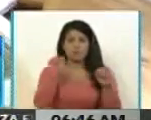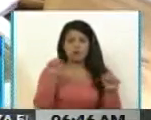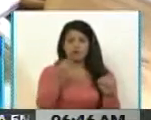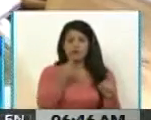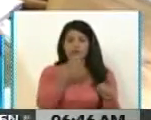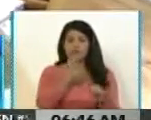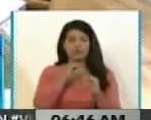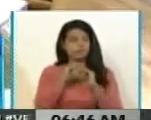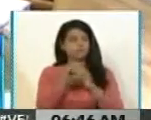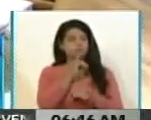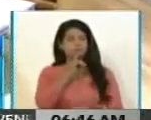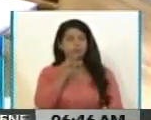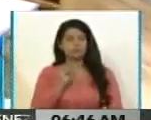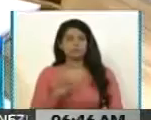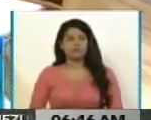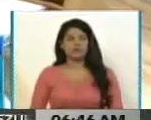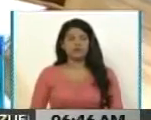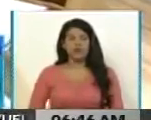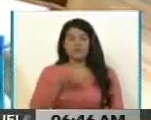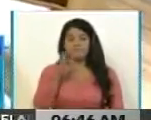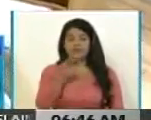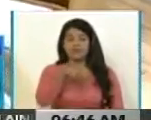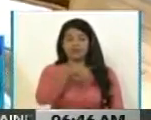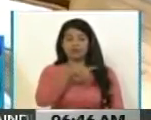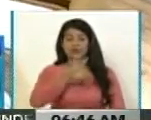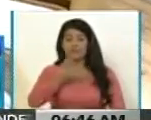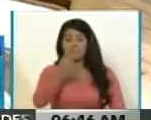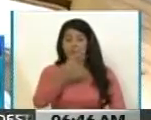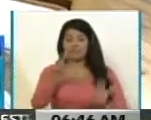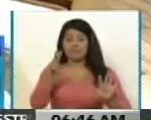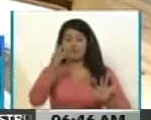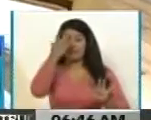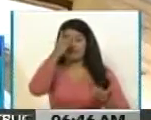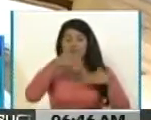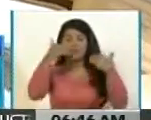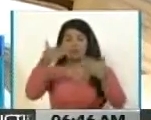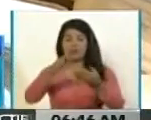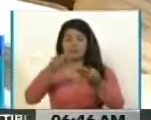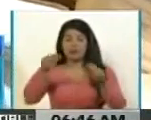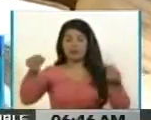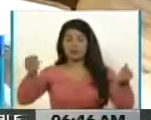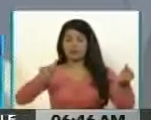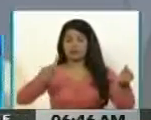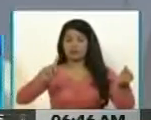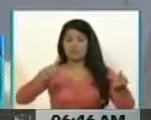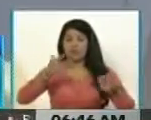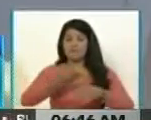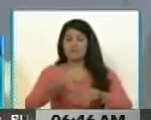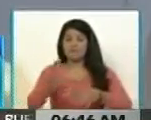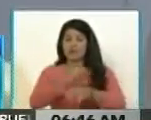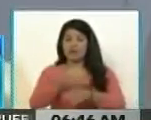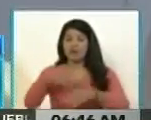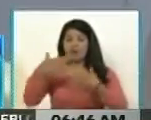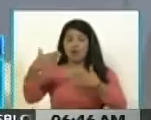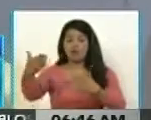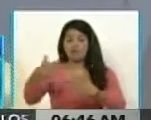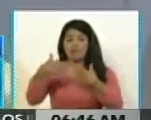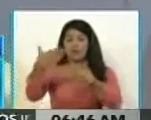ese estallido social, que además no desaparecieron con el 27 de febrero. Esas causas se agudizaron en los años